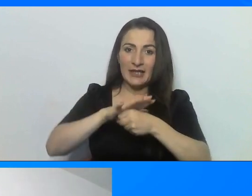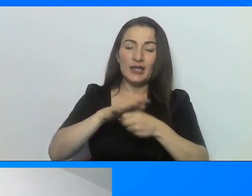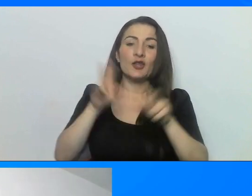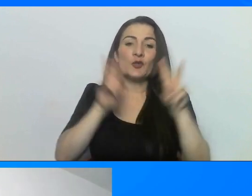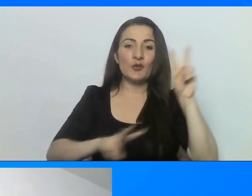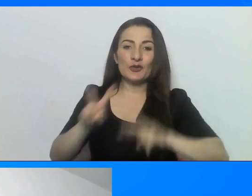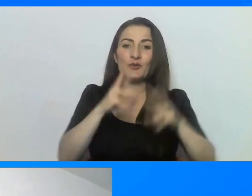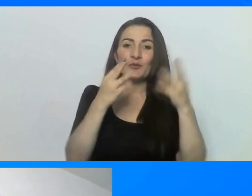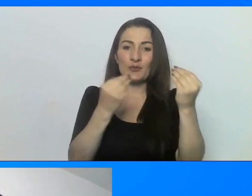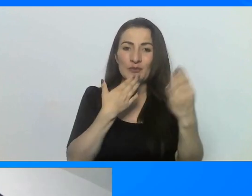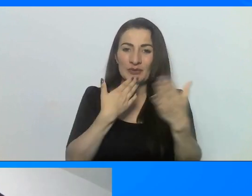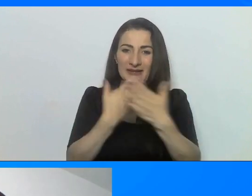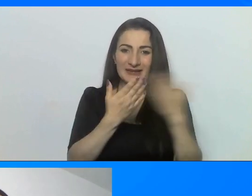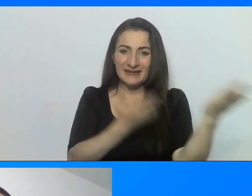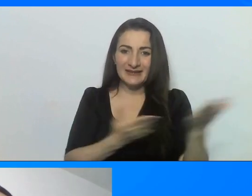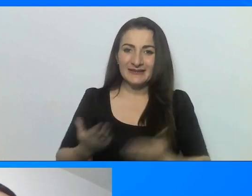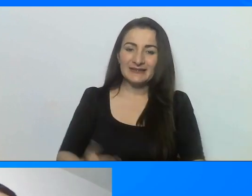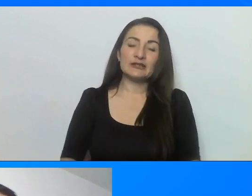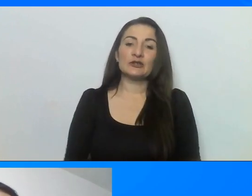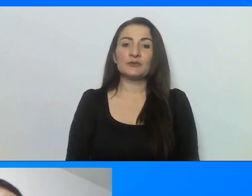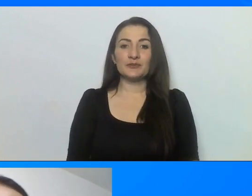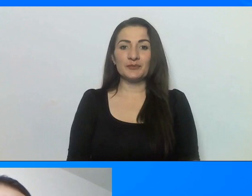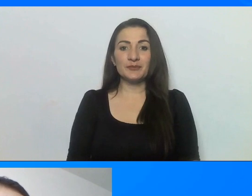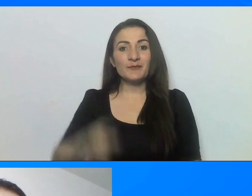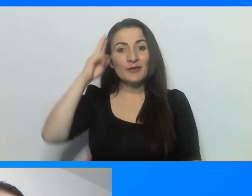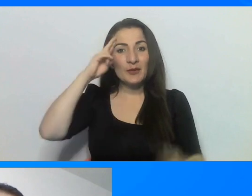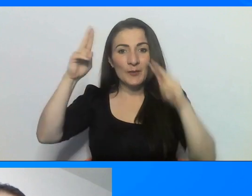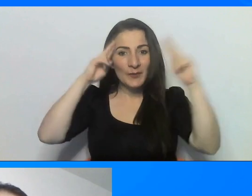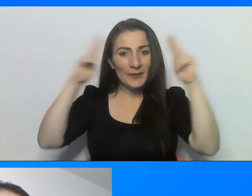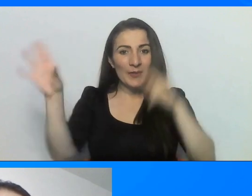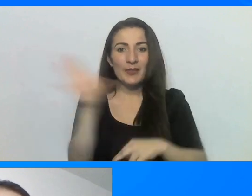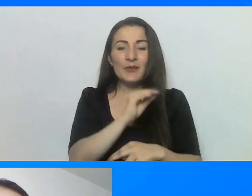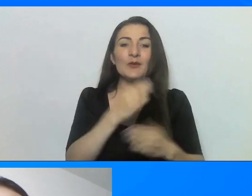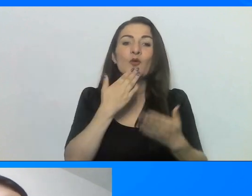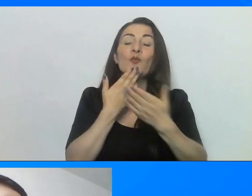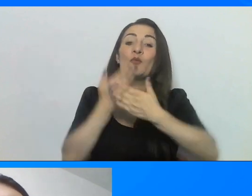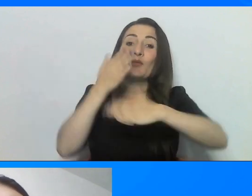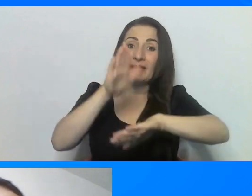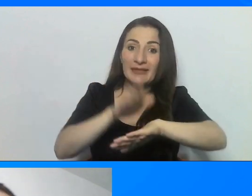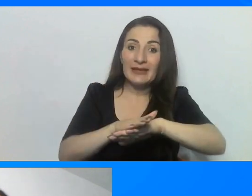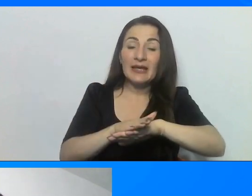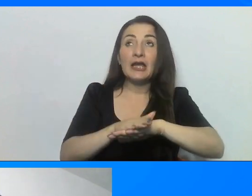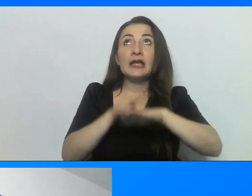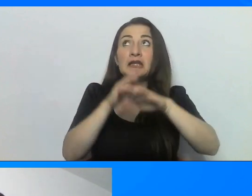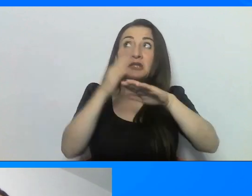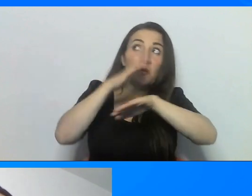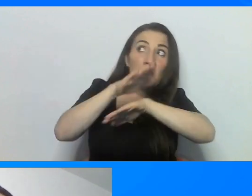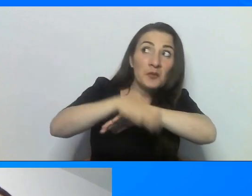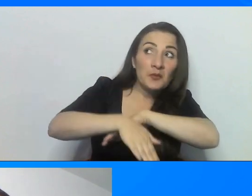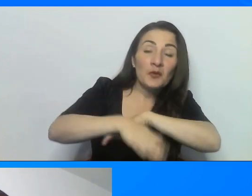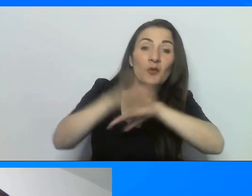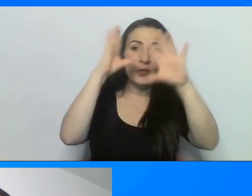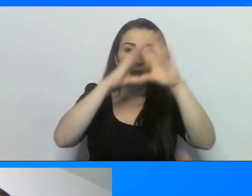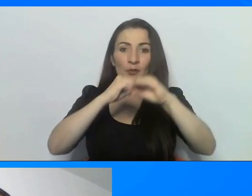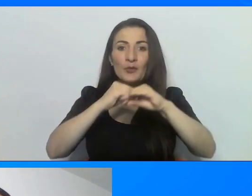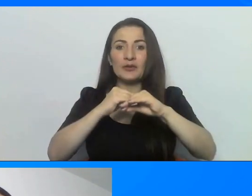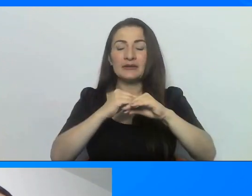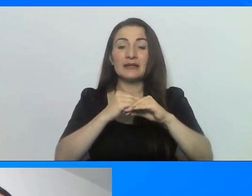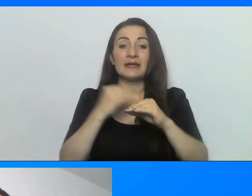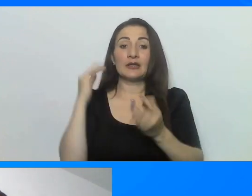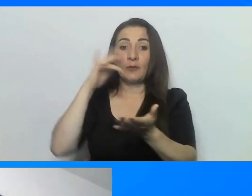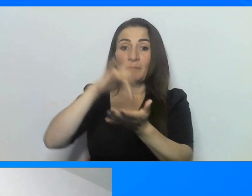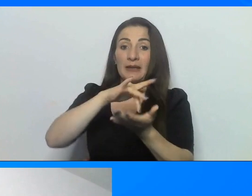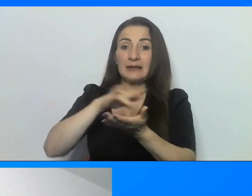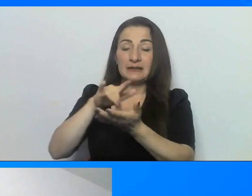Muchísimas gracias. Bienvenido. Hola a todos, muy buenas tardes, noches ya. Es un gusto participar en